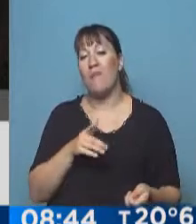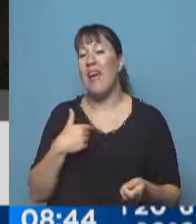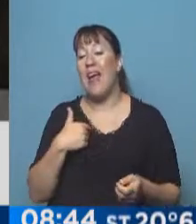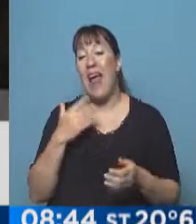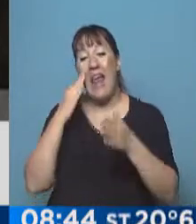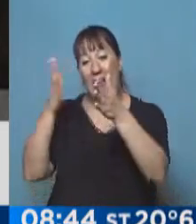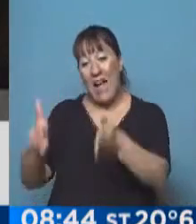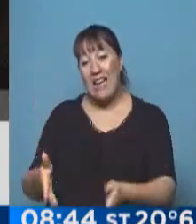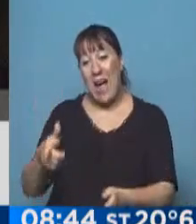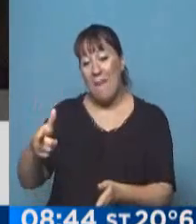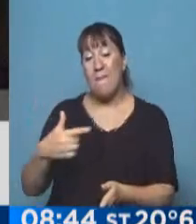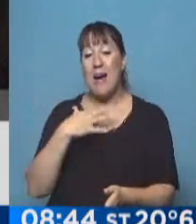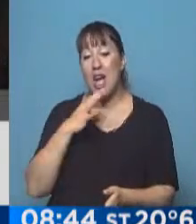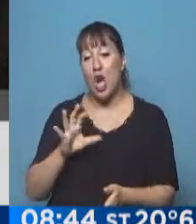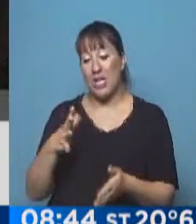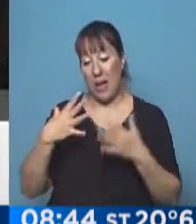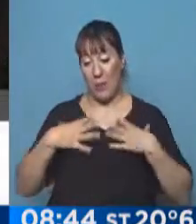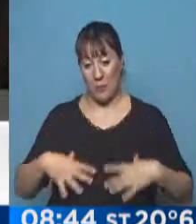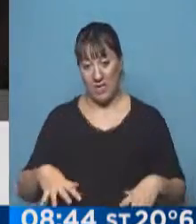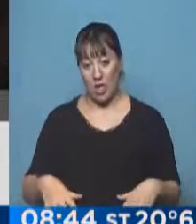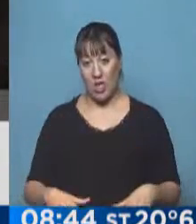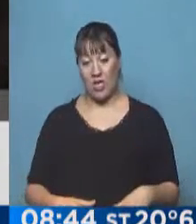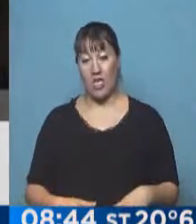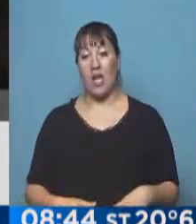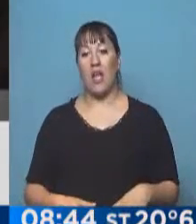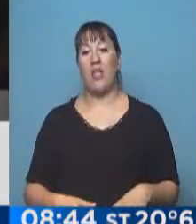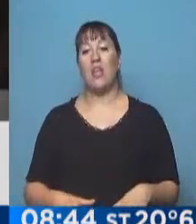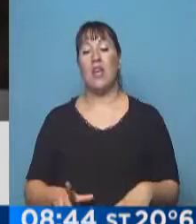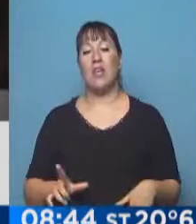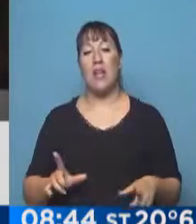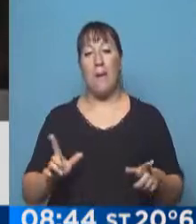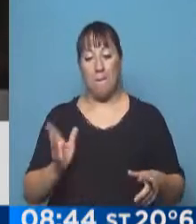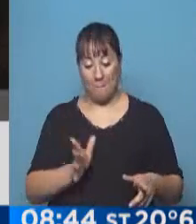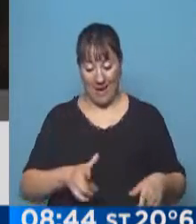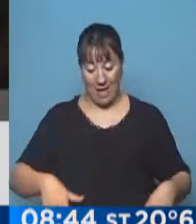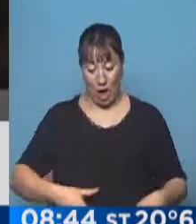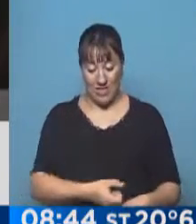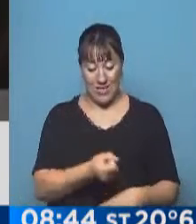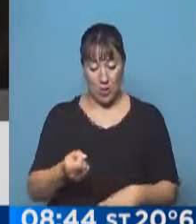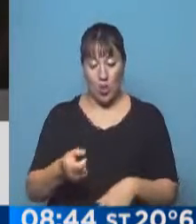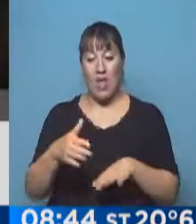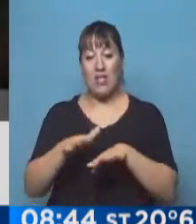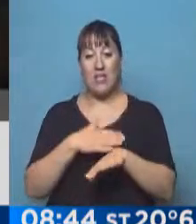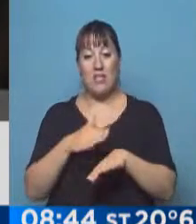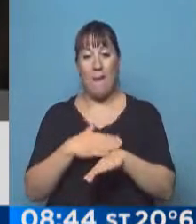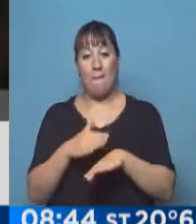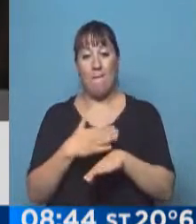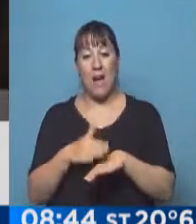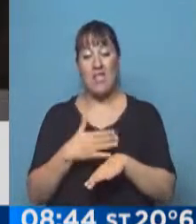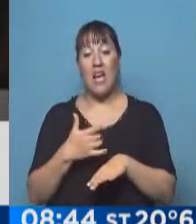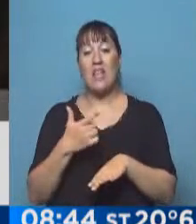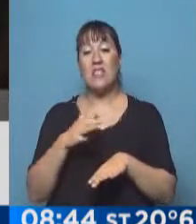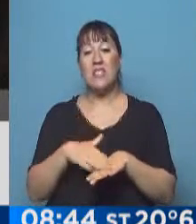Matías, estaba vestido, con el cinturón puesto del pantalón, los zapatos, usaba